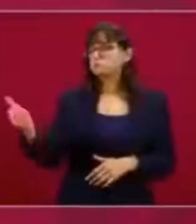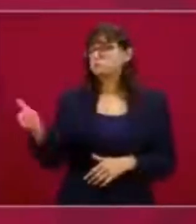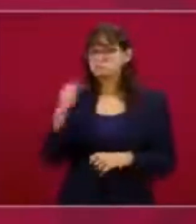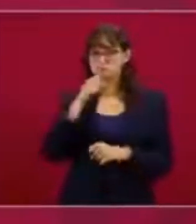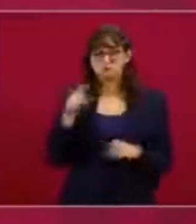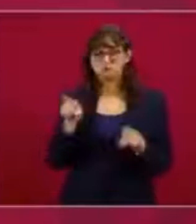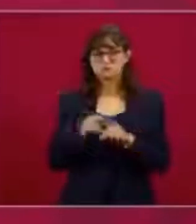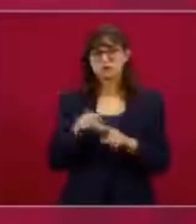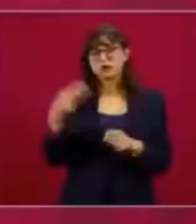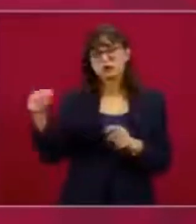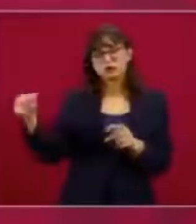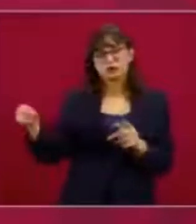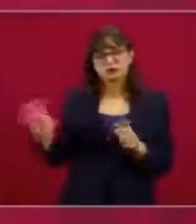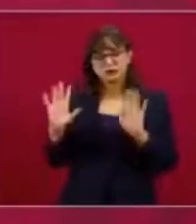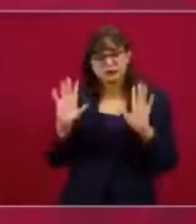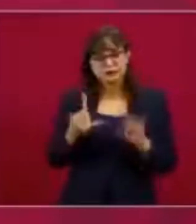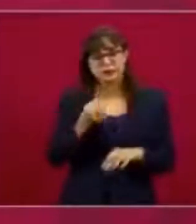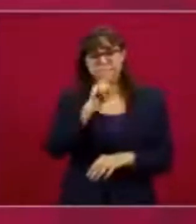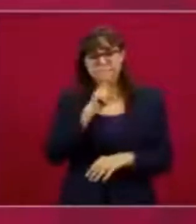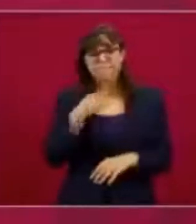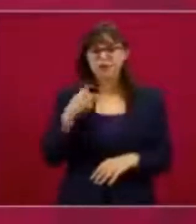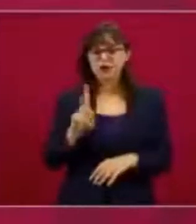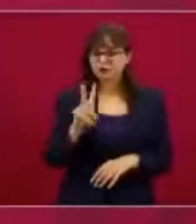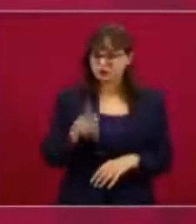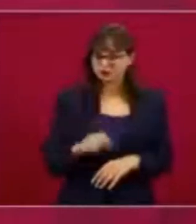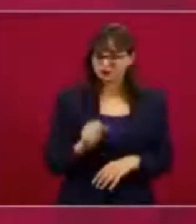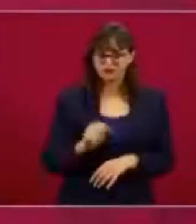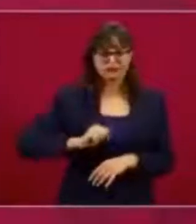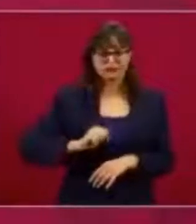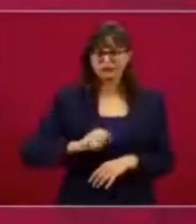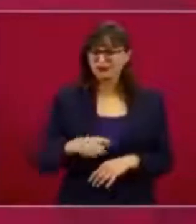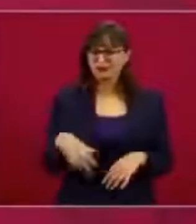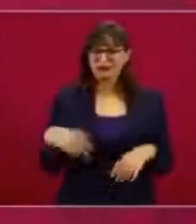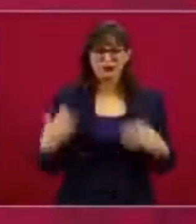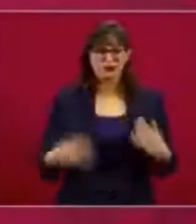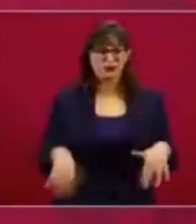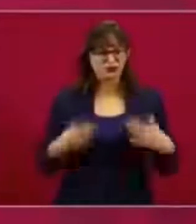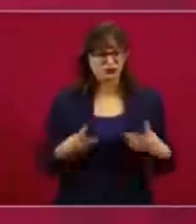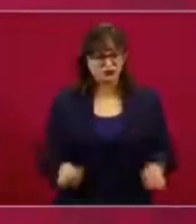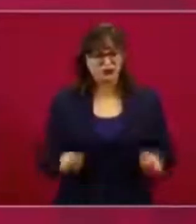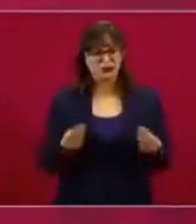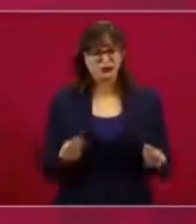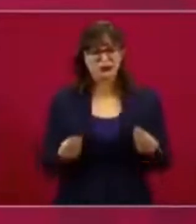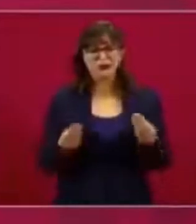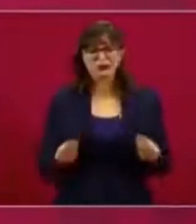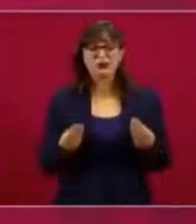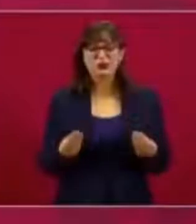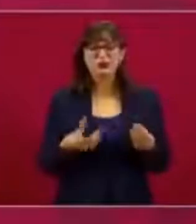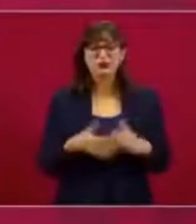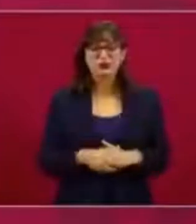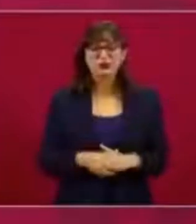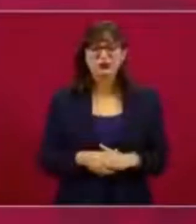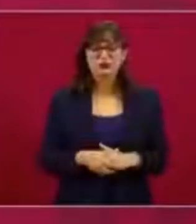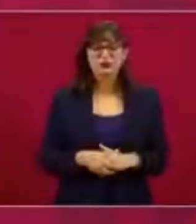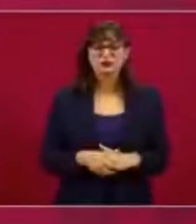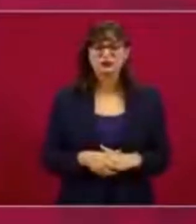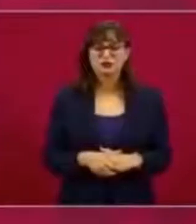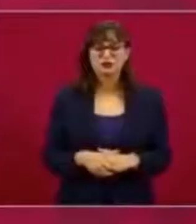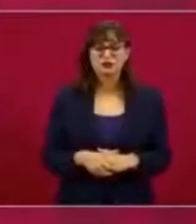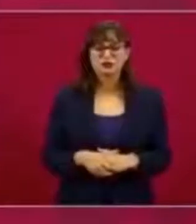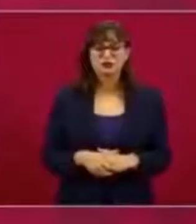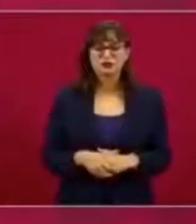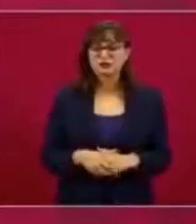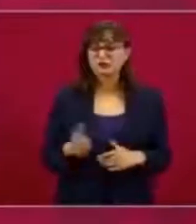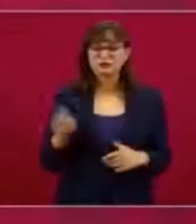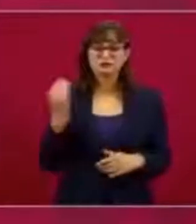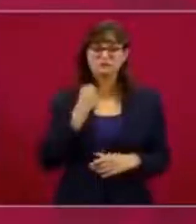que eran muy influyentes, mucho, muy influyentes, de los abogados más